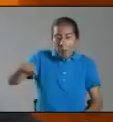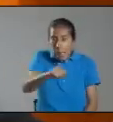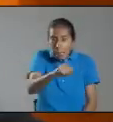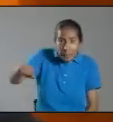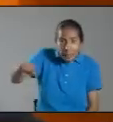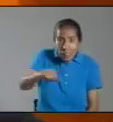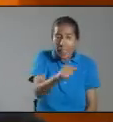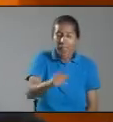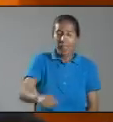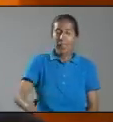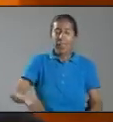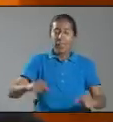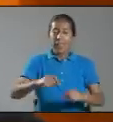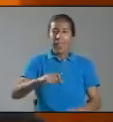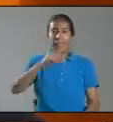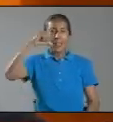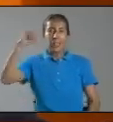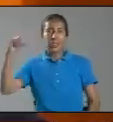de sol a sol.